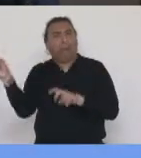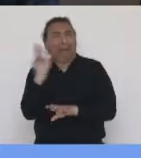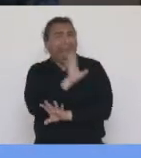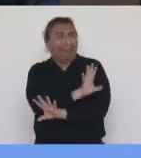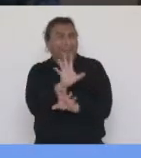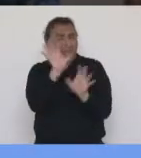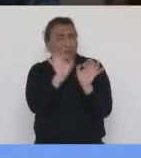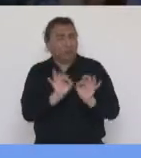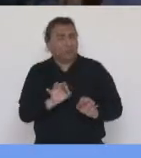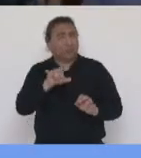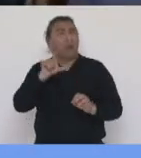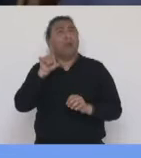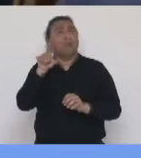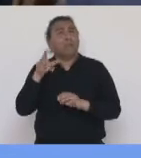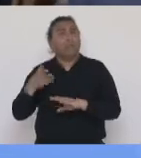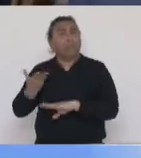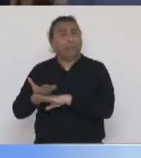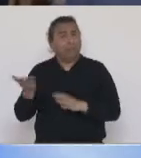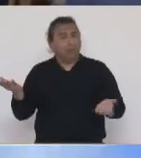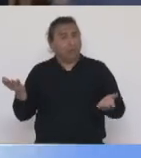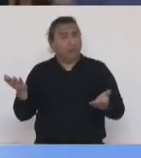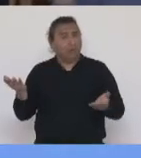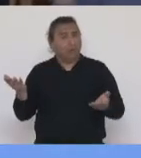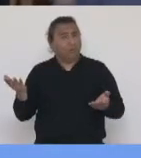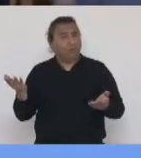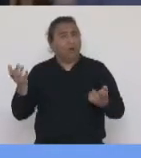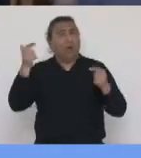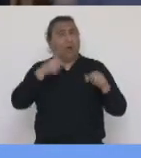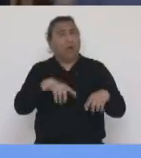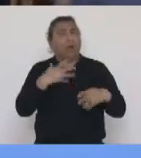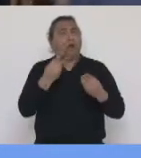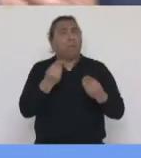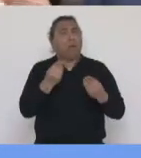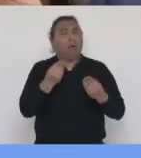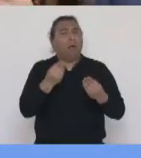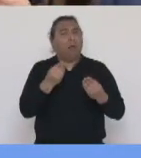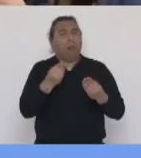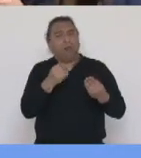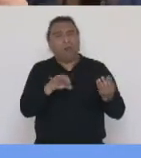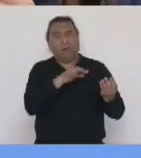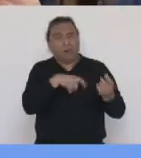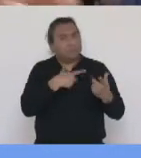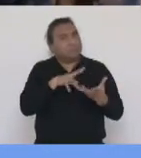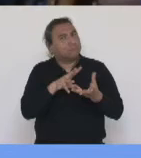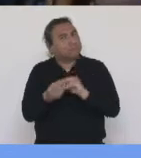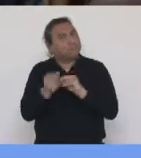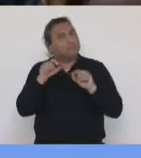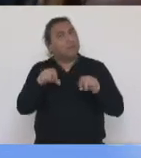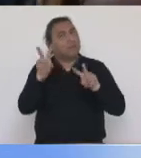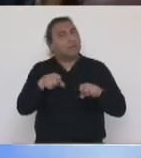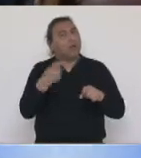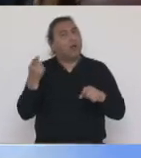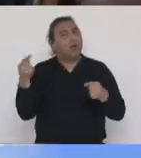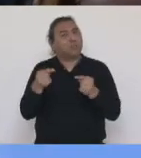están pidiendo las preferencias. Están usando, naturalizando lo que tiene que ver con la